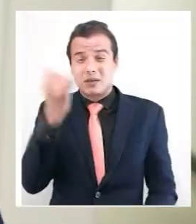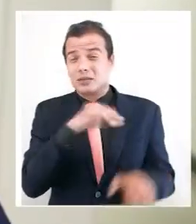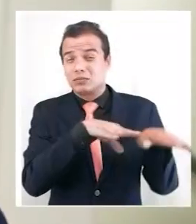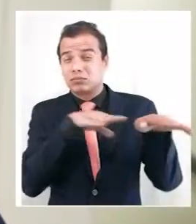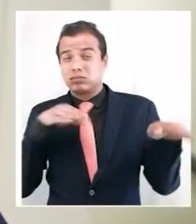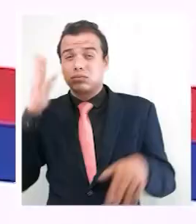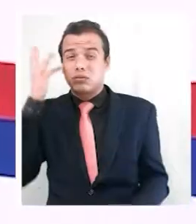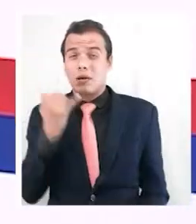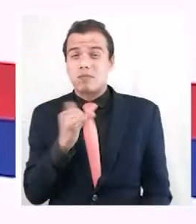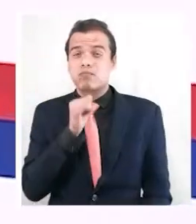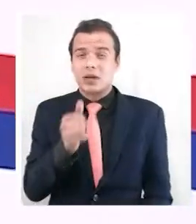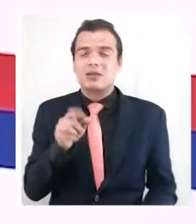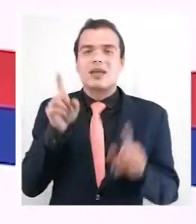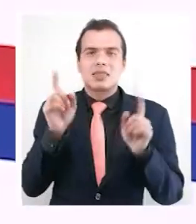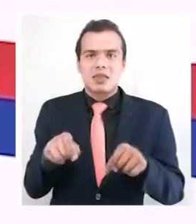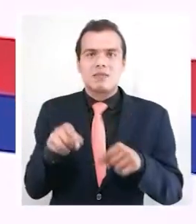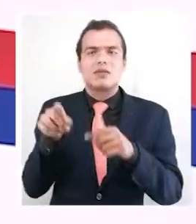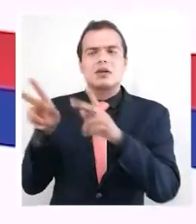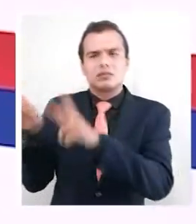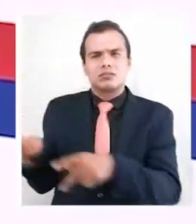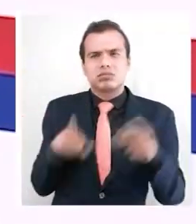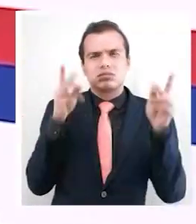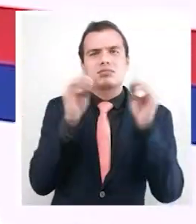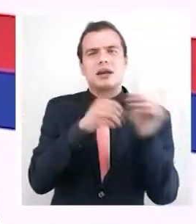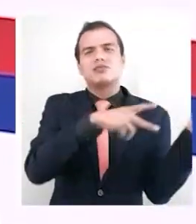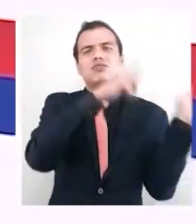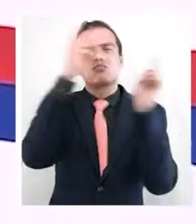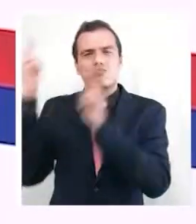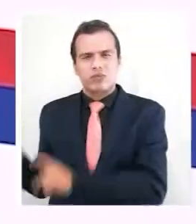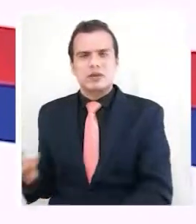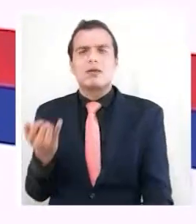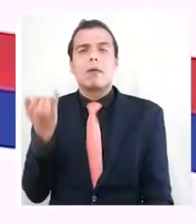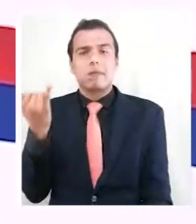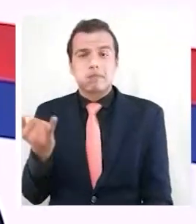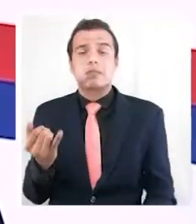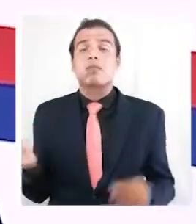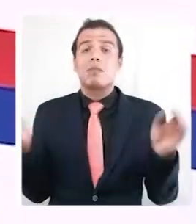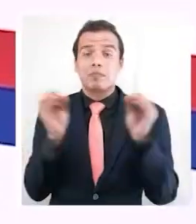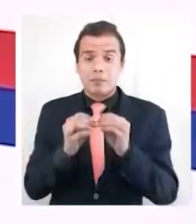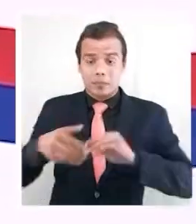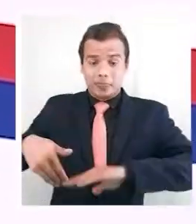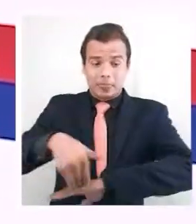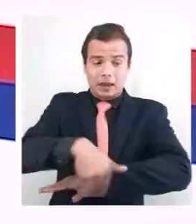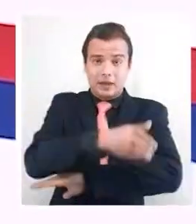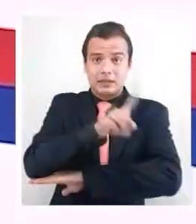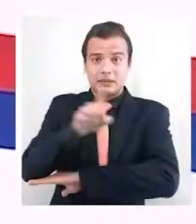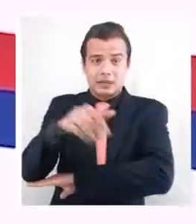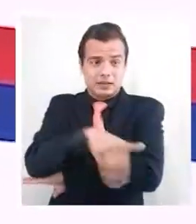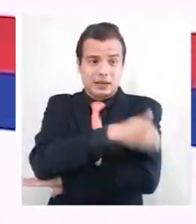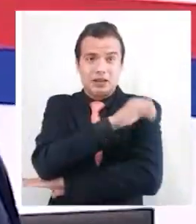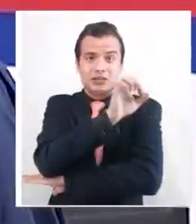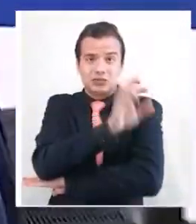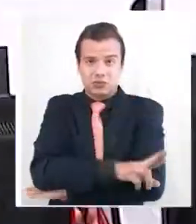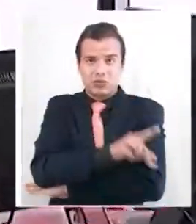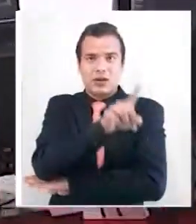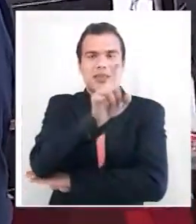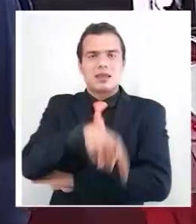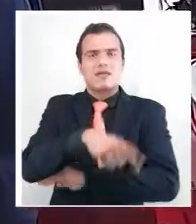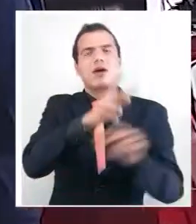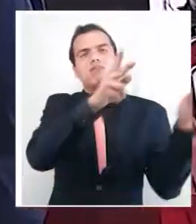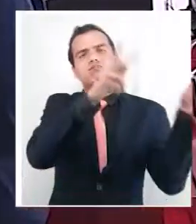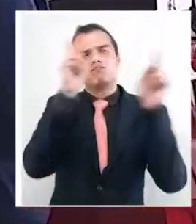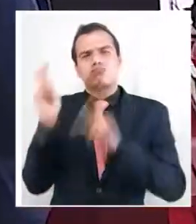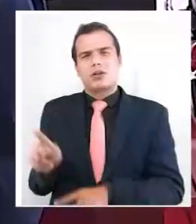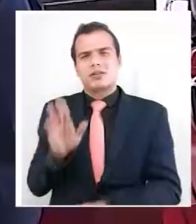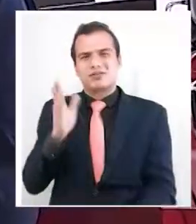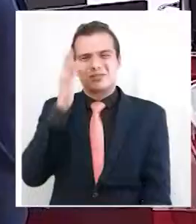congestión bestial todos los días, ahí hay que hacer un hundimiento y un puente vial. Y si seguimos a la 66 con Autopista Sur, hay que hacer un puente,